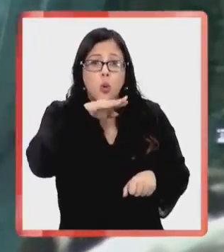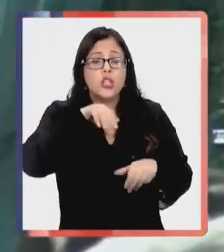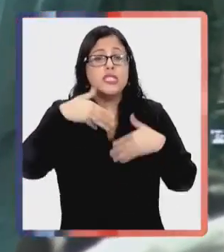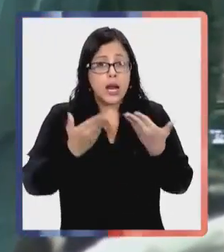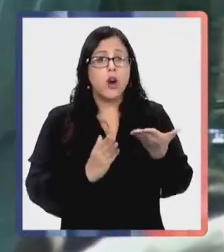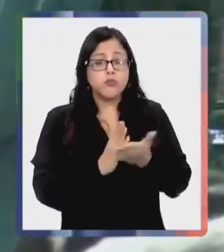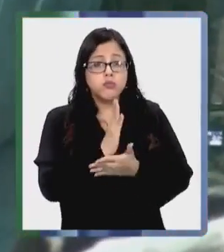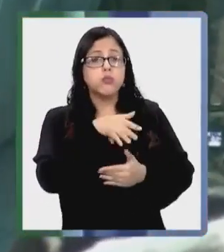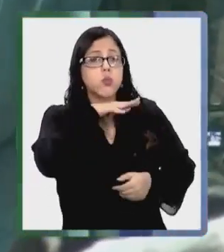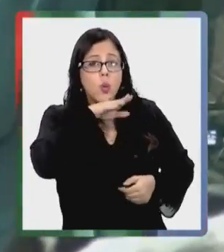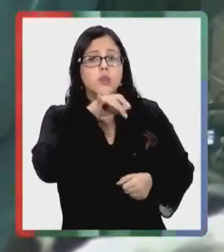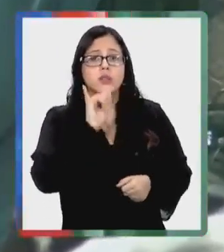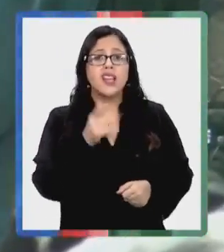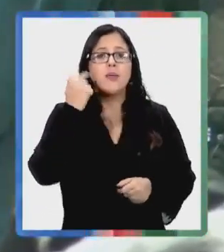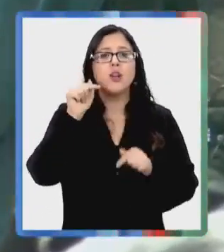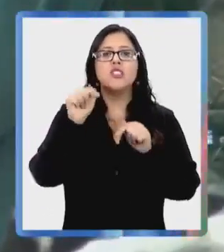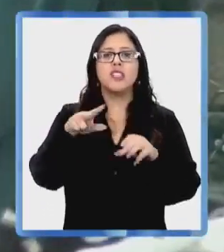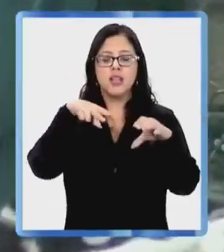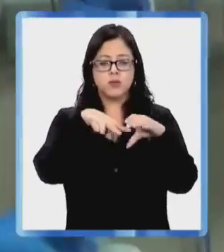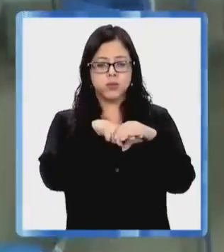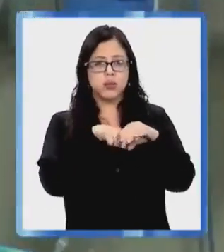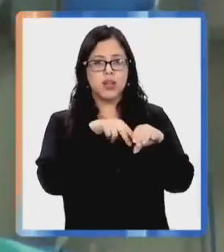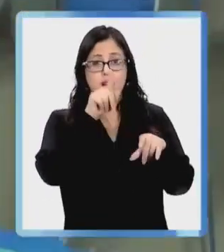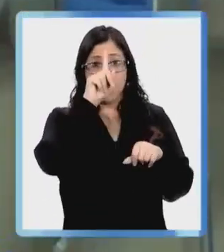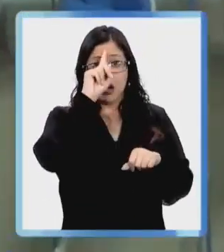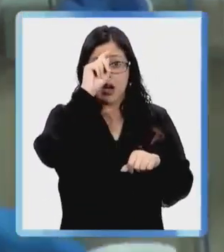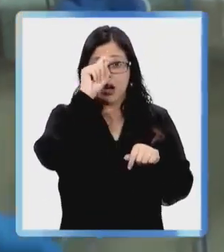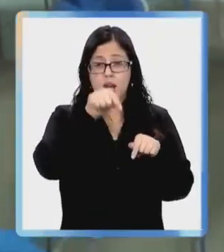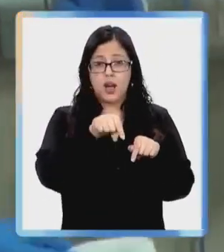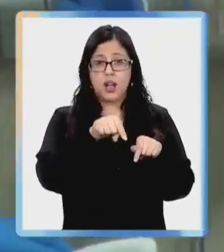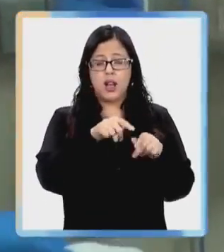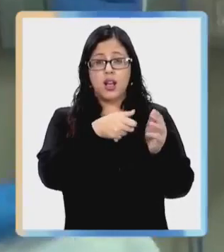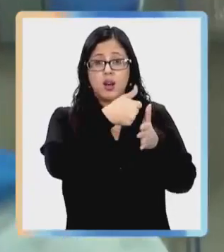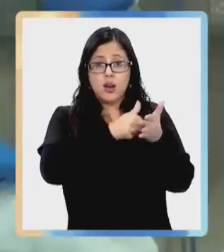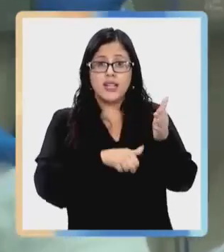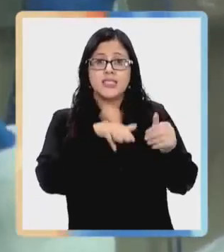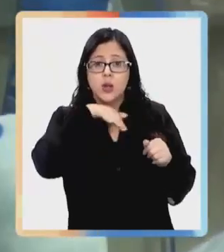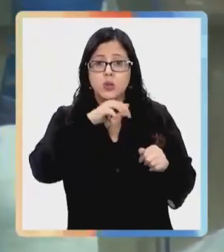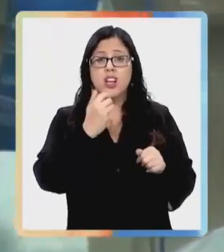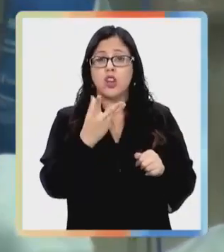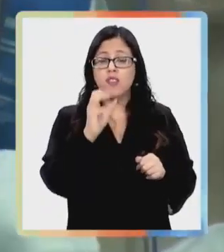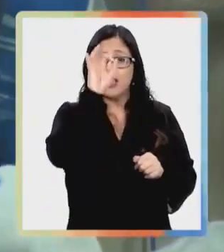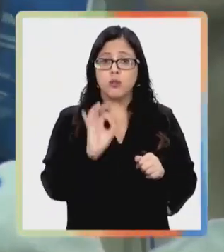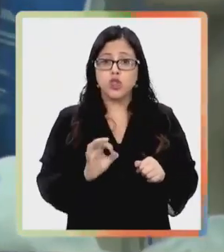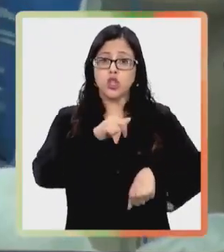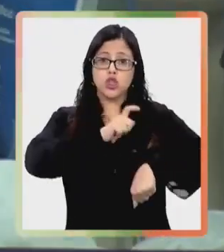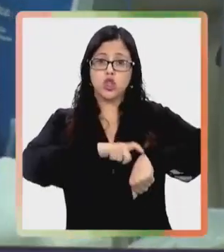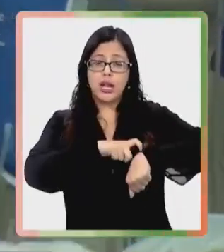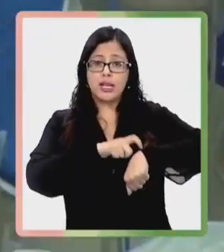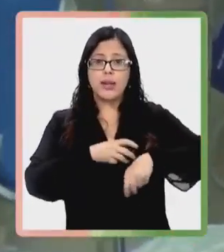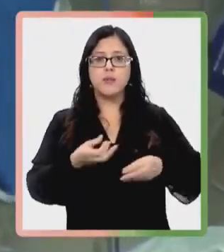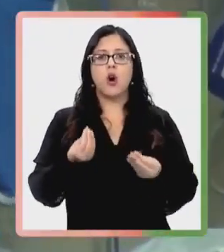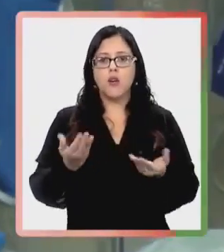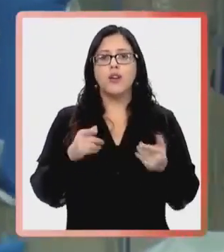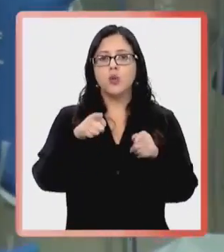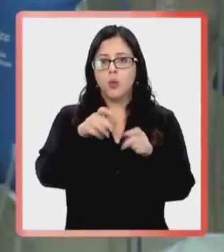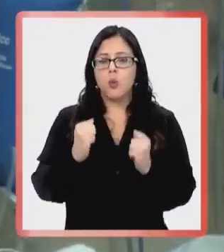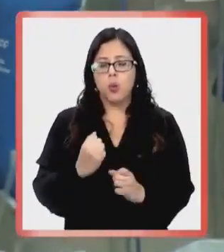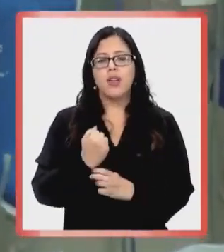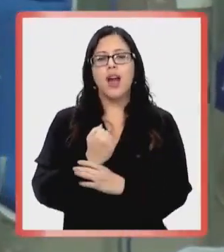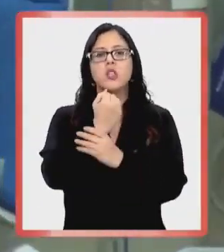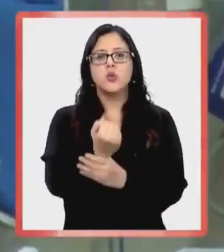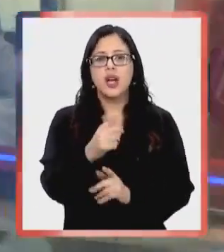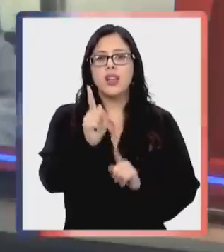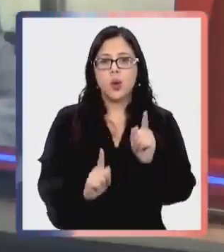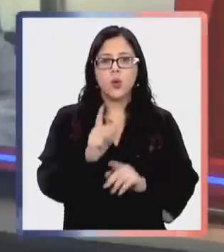usar, pero además si ese pabellón se utiliza el 90% del tiempo, obviamente que puedes contribuir